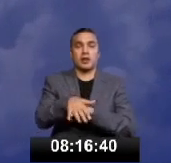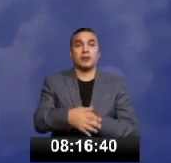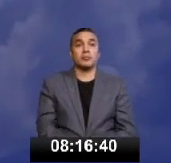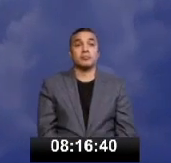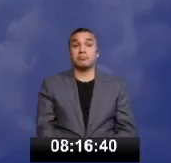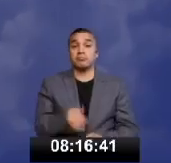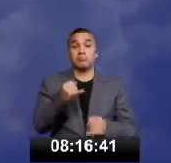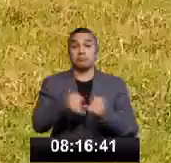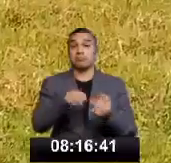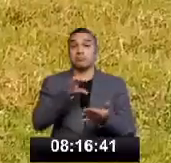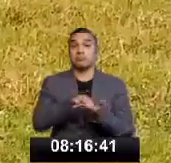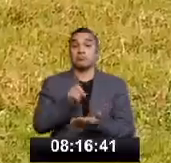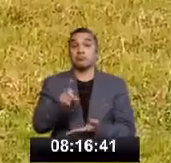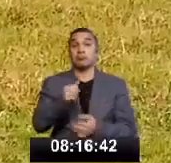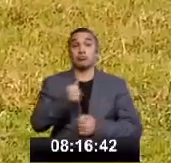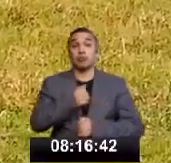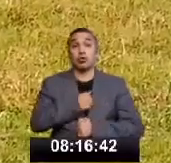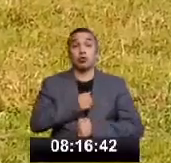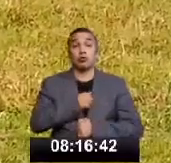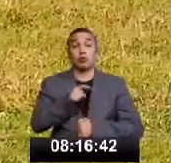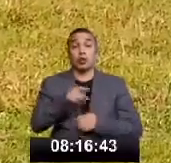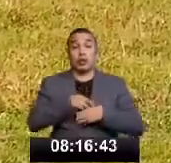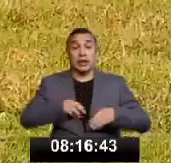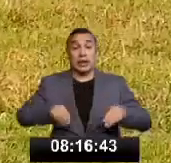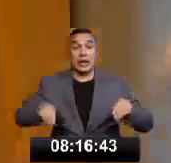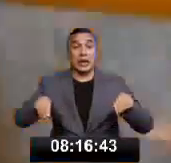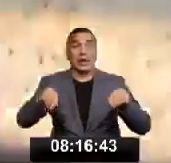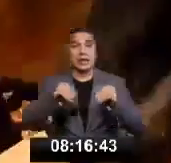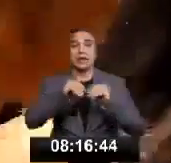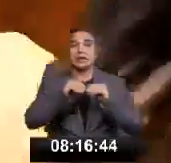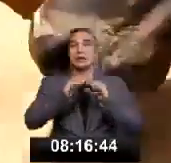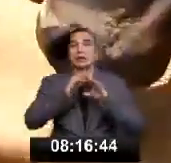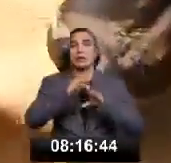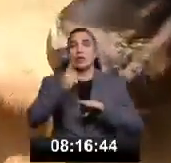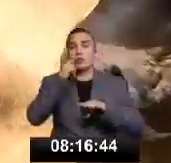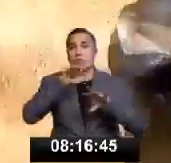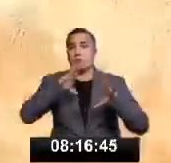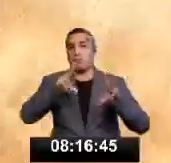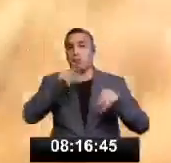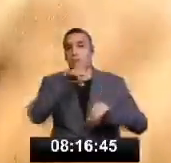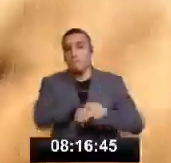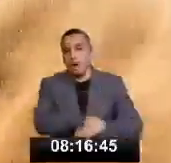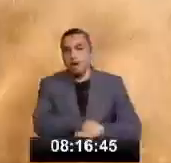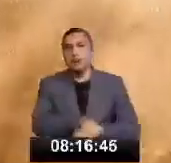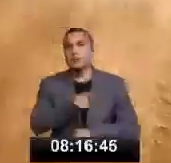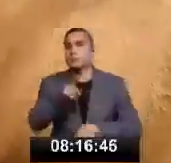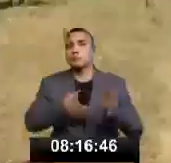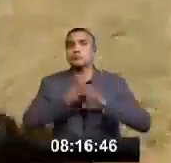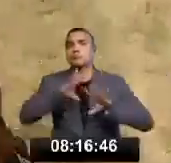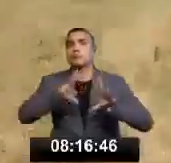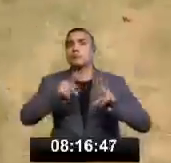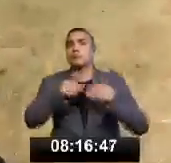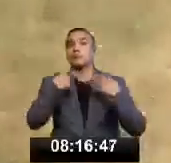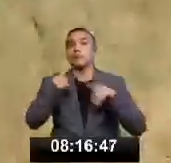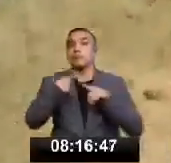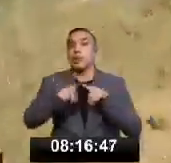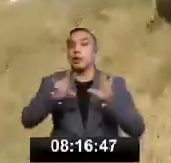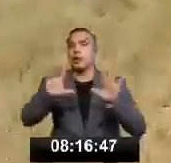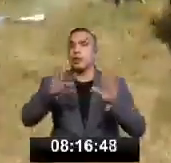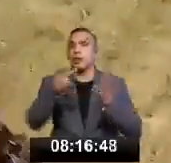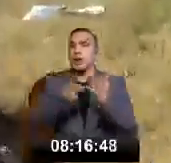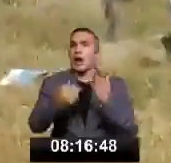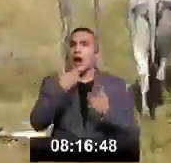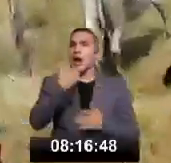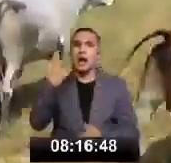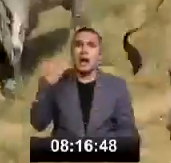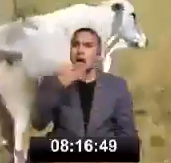En esta última provincia, los dueños de una hacienda neutralizaron a unos delincuentes que iban a robarles, pero ocurrió